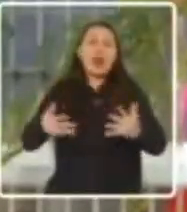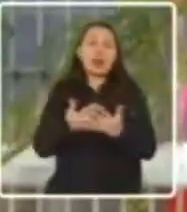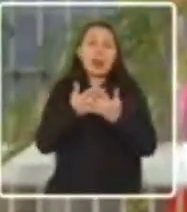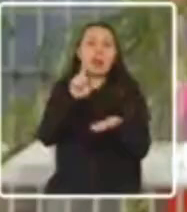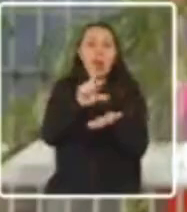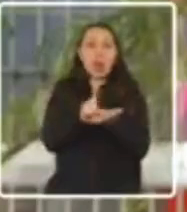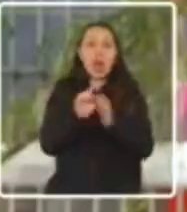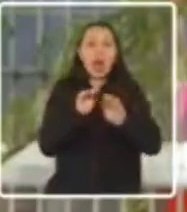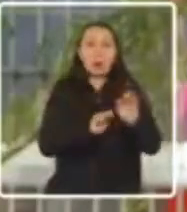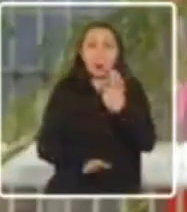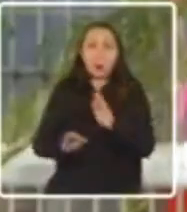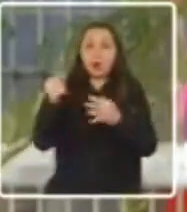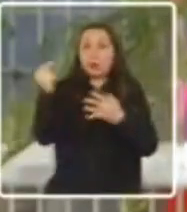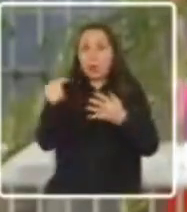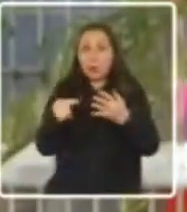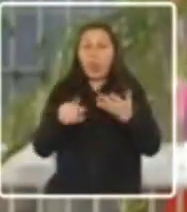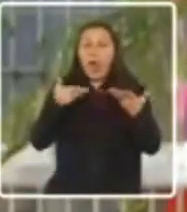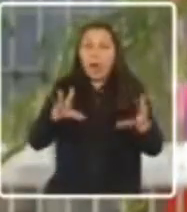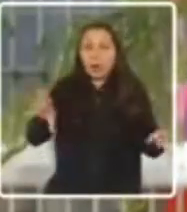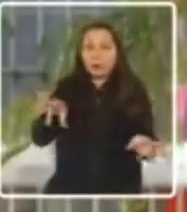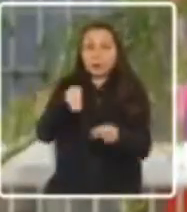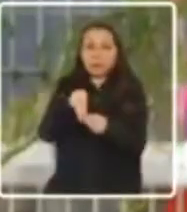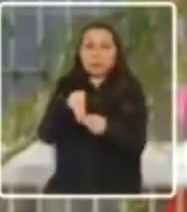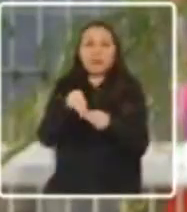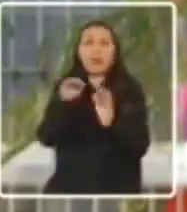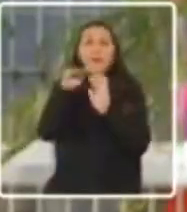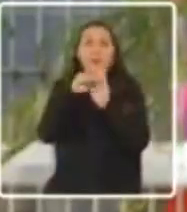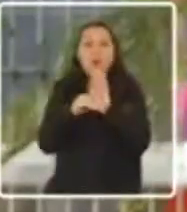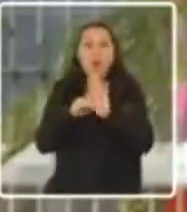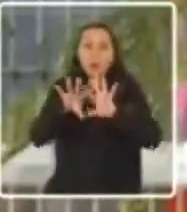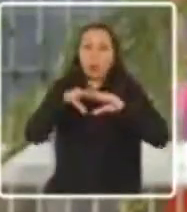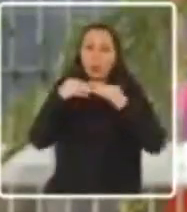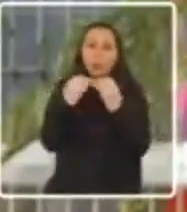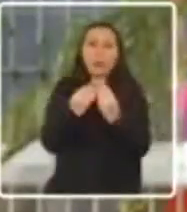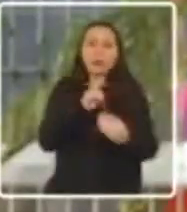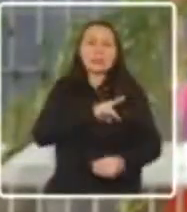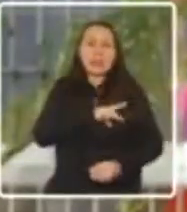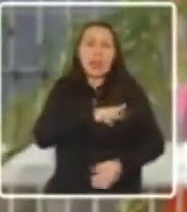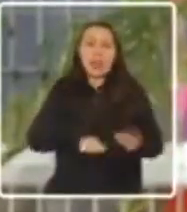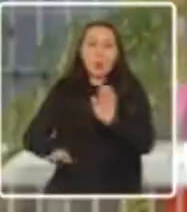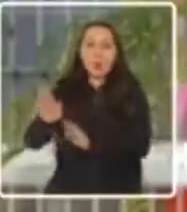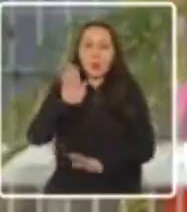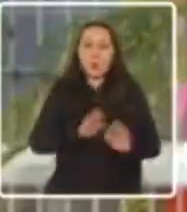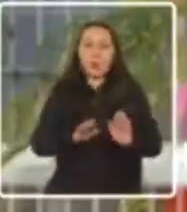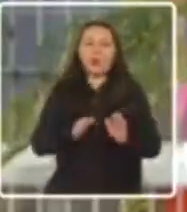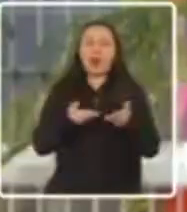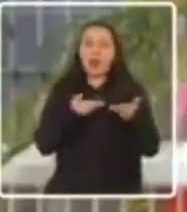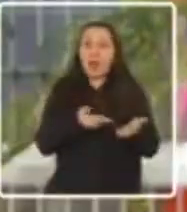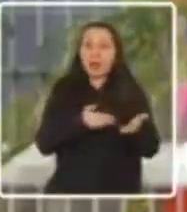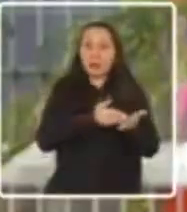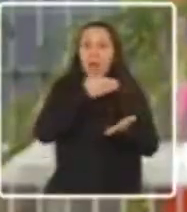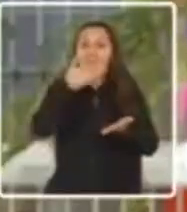apoyos y cuidados, entre otros que hoy día pasan a formar parte de este programa integral que es Chile Cuida. Y de aquí